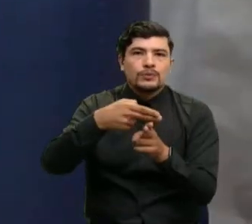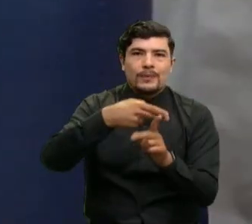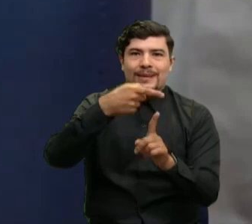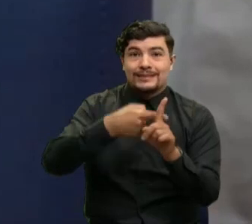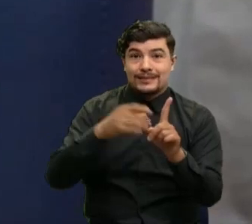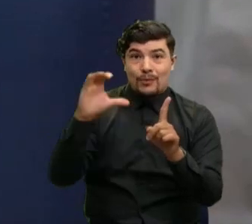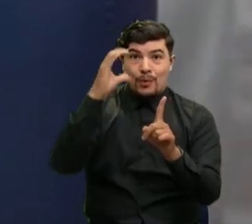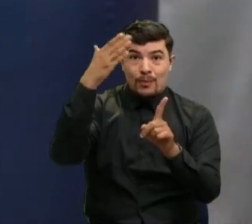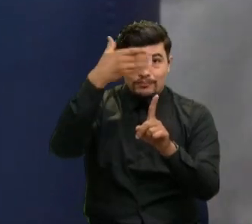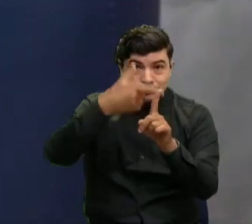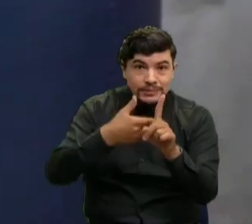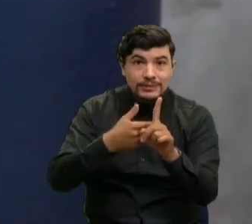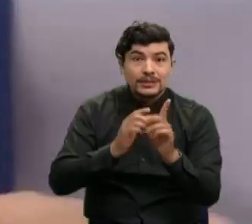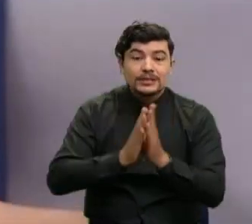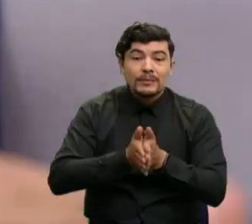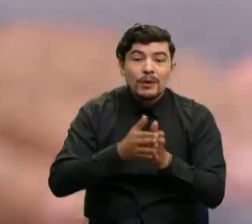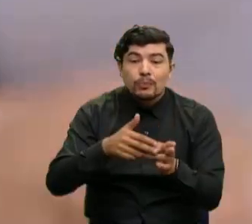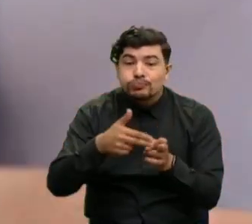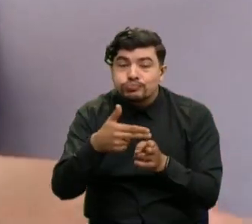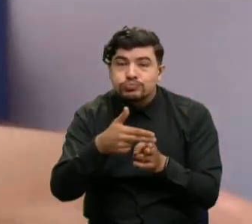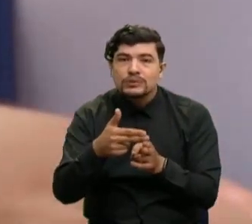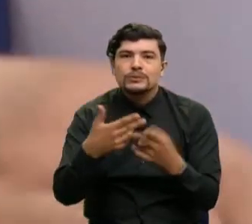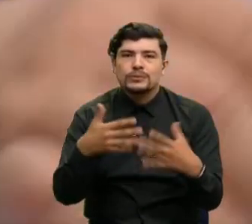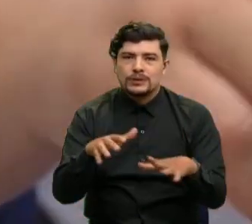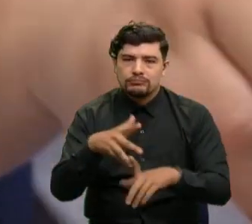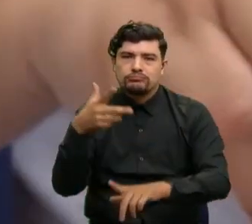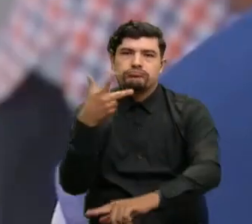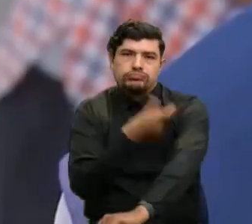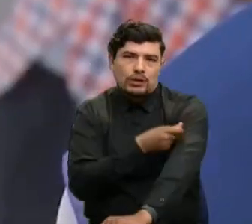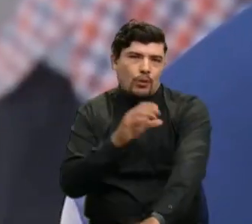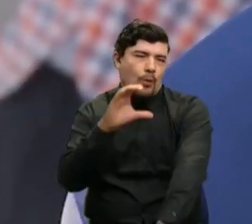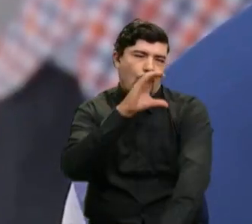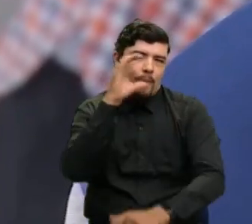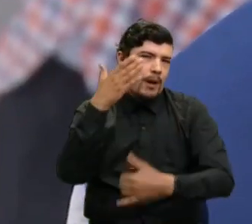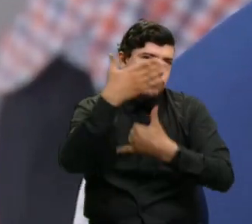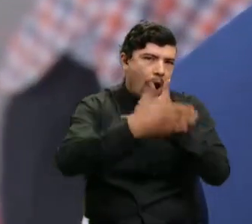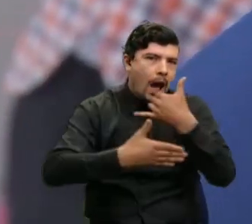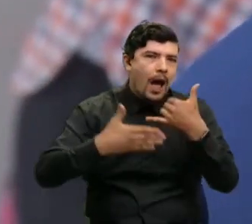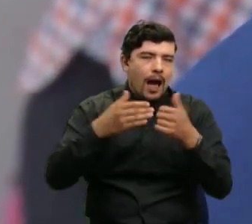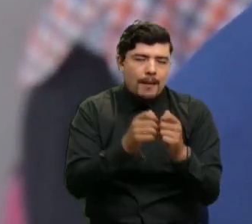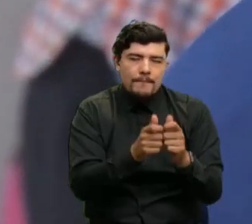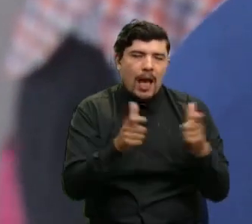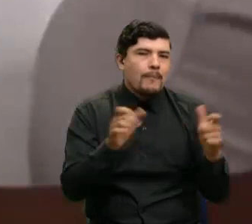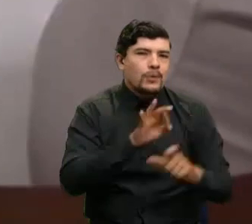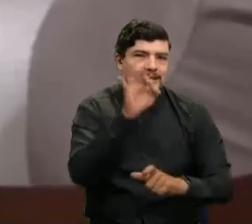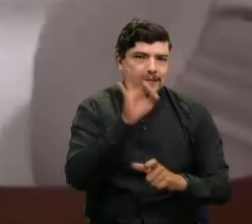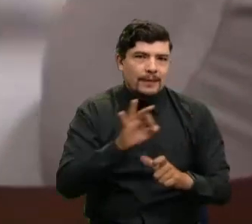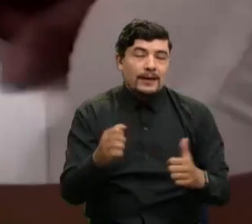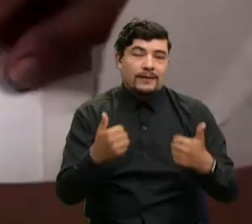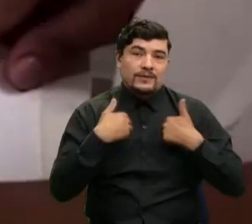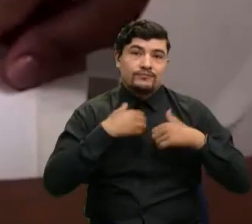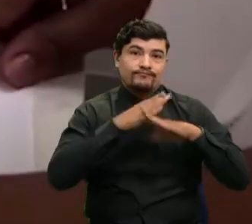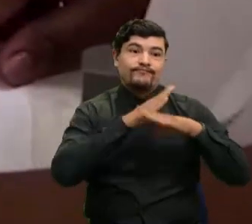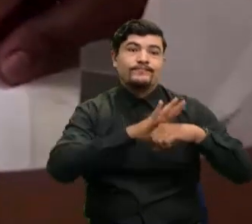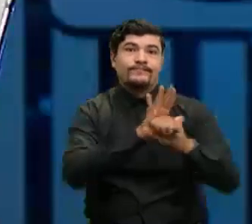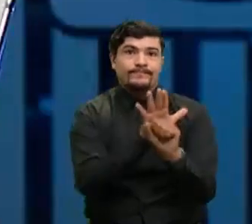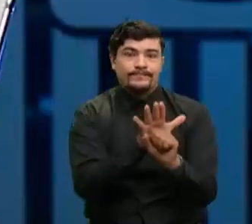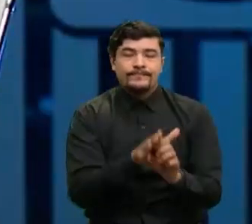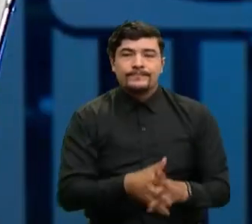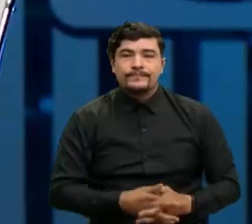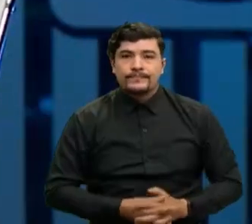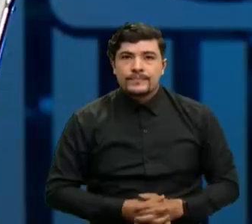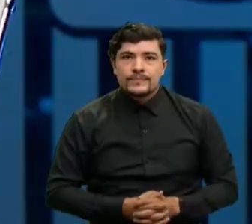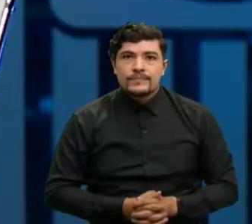la tan anhelada inmunidad en rebaño en nuestro país y en nuestro departamento. Doctor, como usted lo mencionaba, en esta carta pues